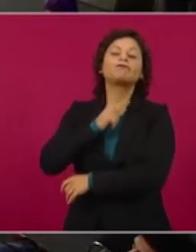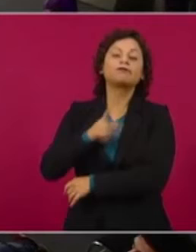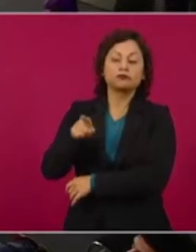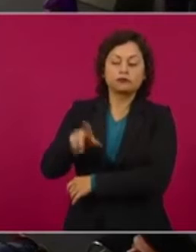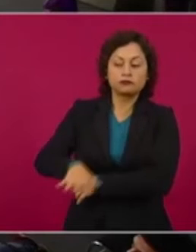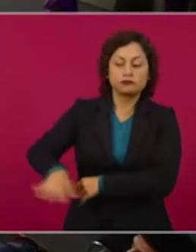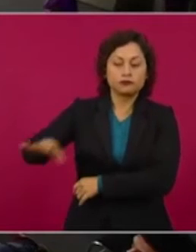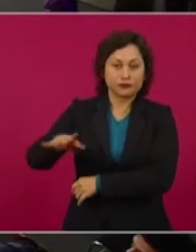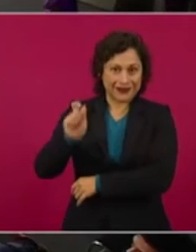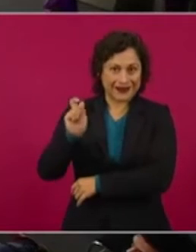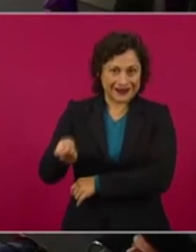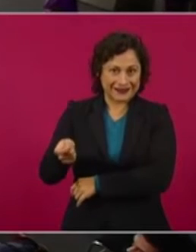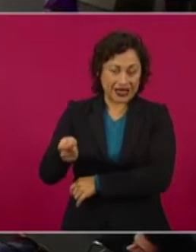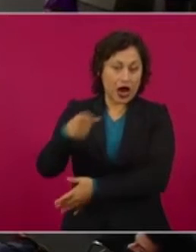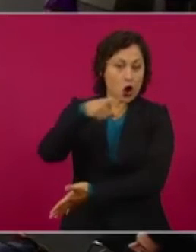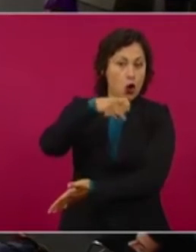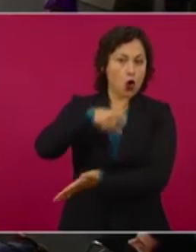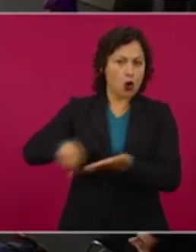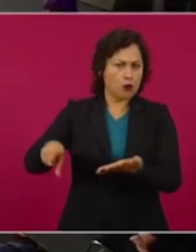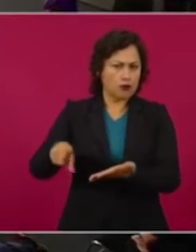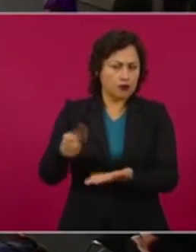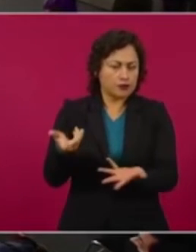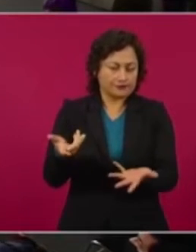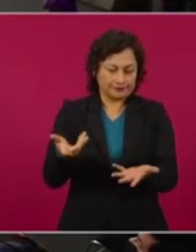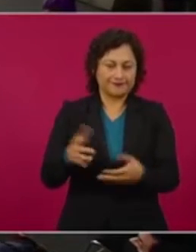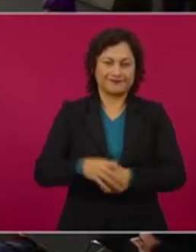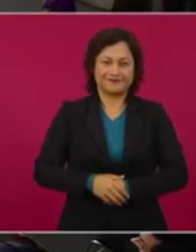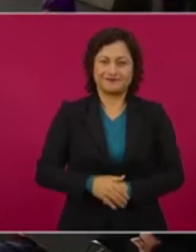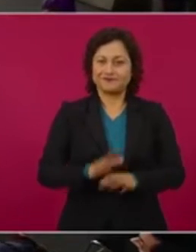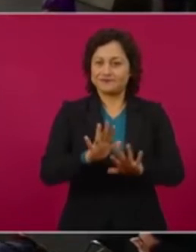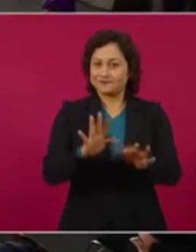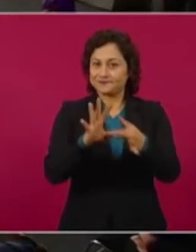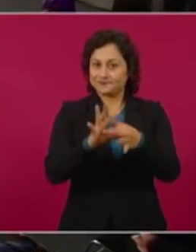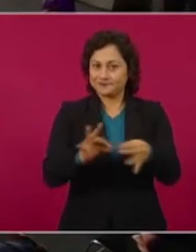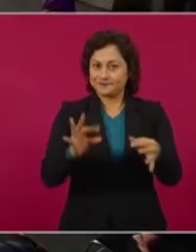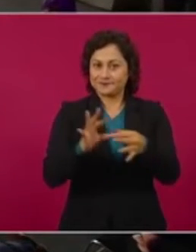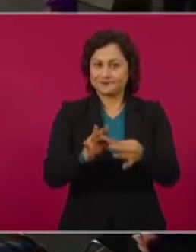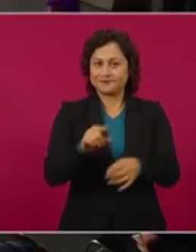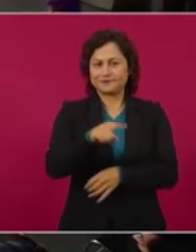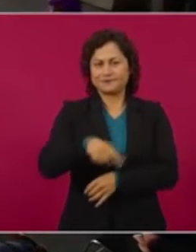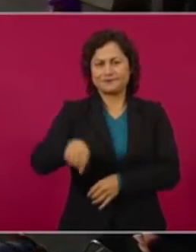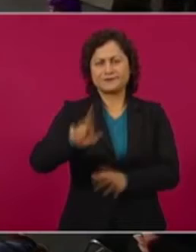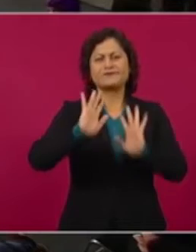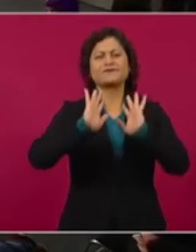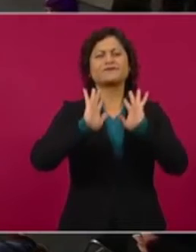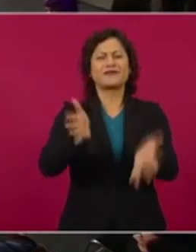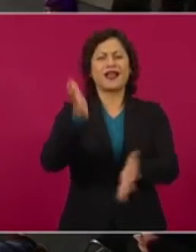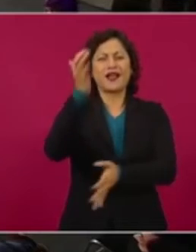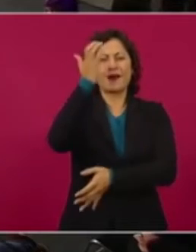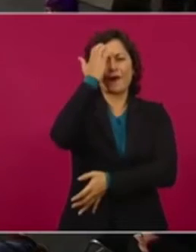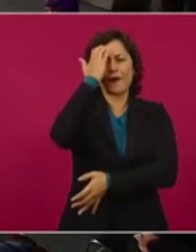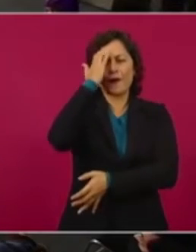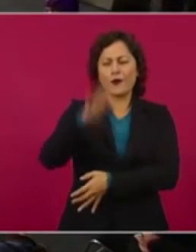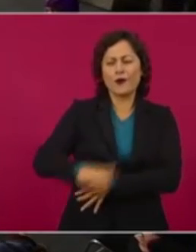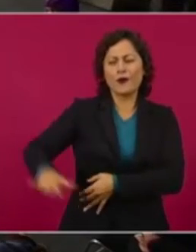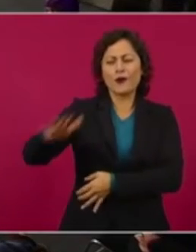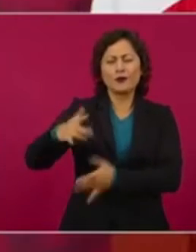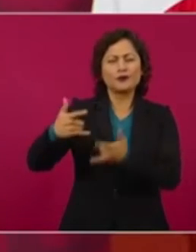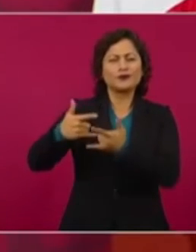La historia pues ya se conoce. Esa